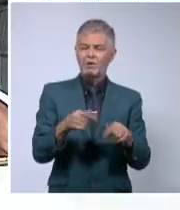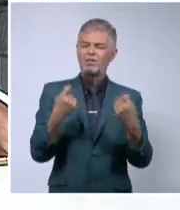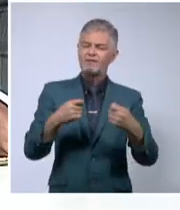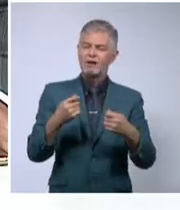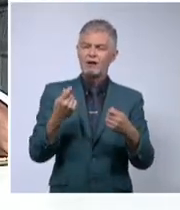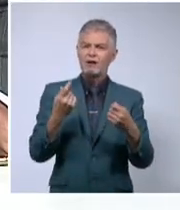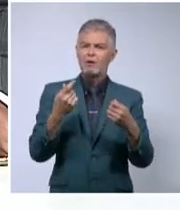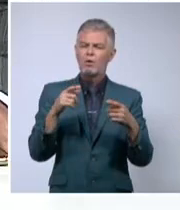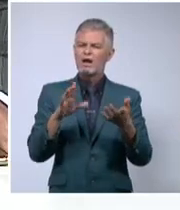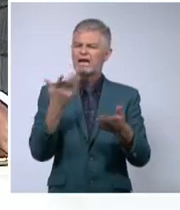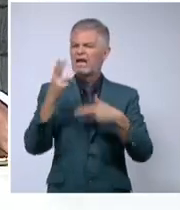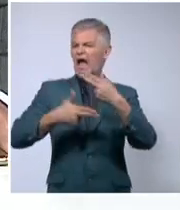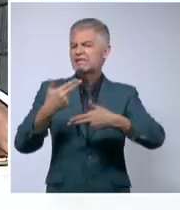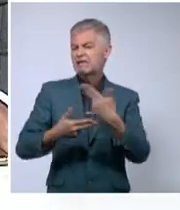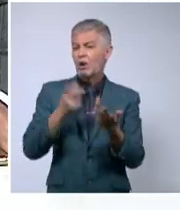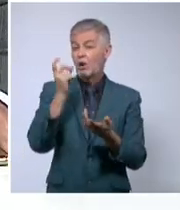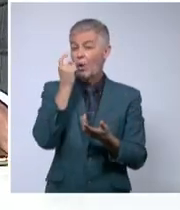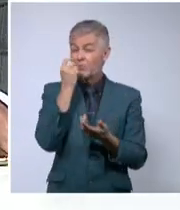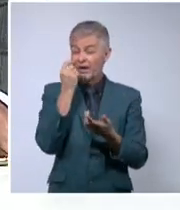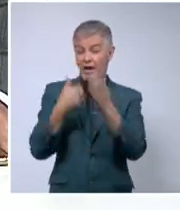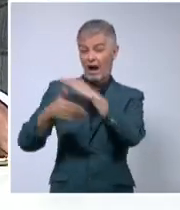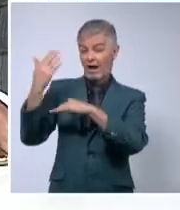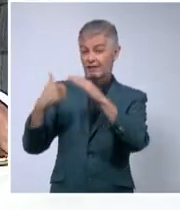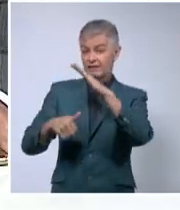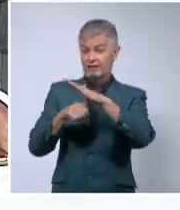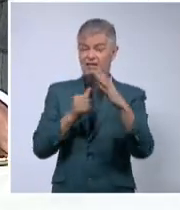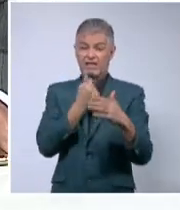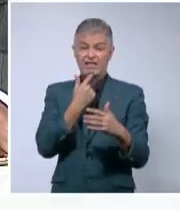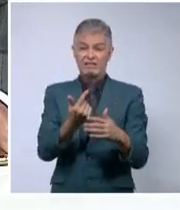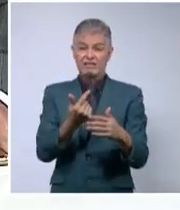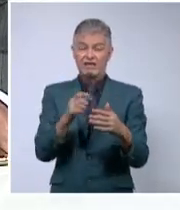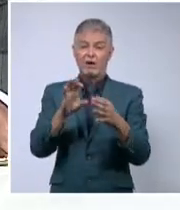con Juan Guaidó y con la estela de fracasos y